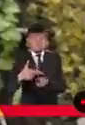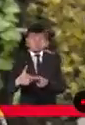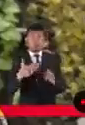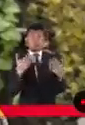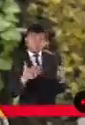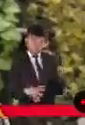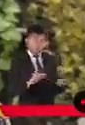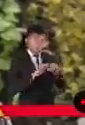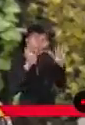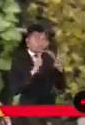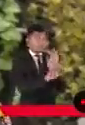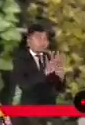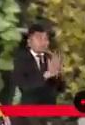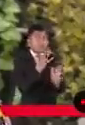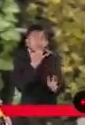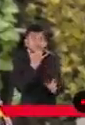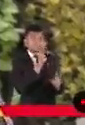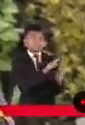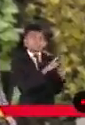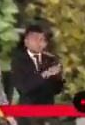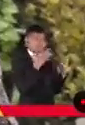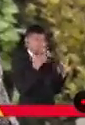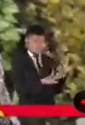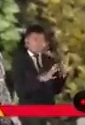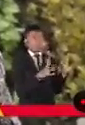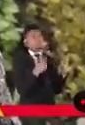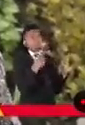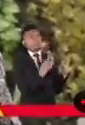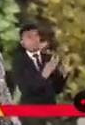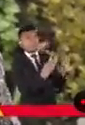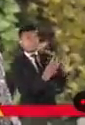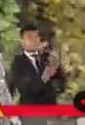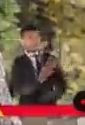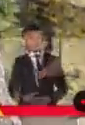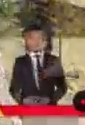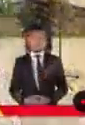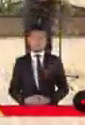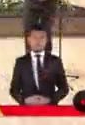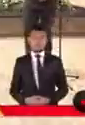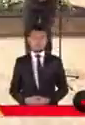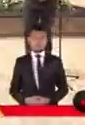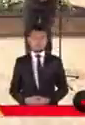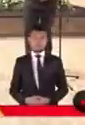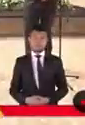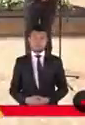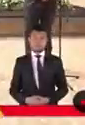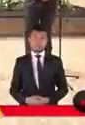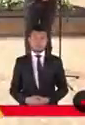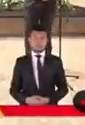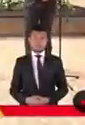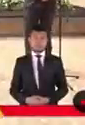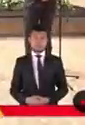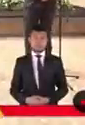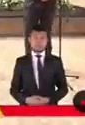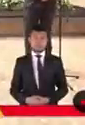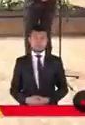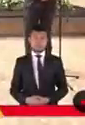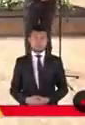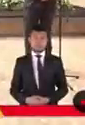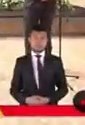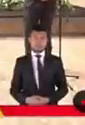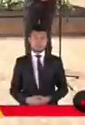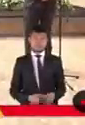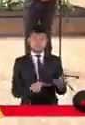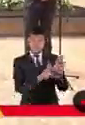6, sino que vamos a desarticular completamente esas bandas. Todas las actividades de persecución del